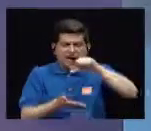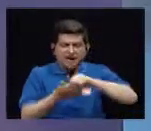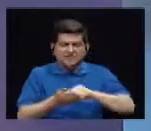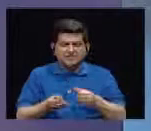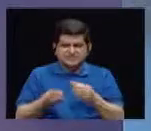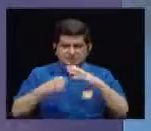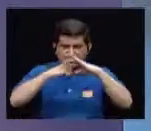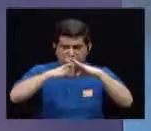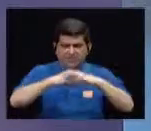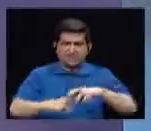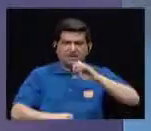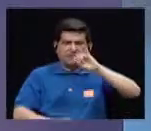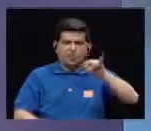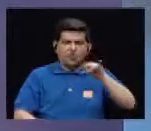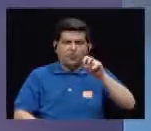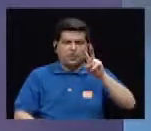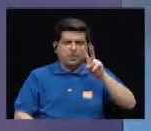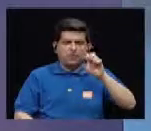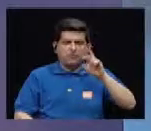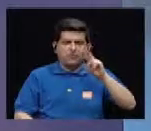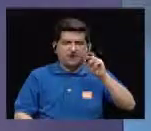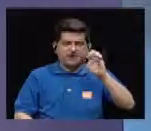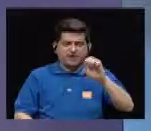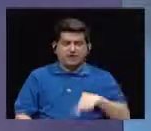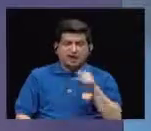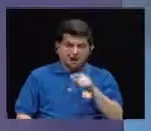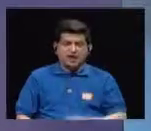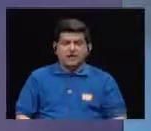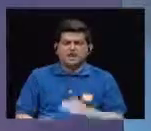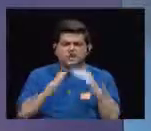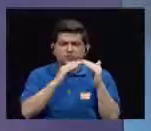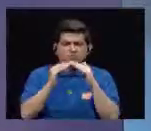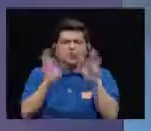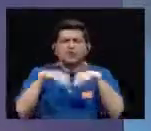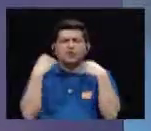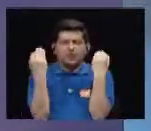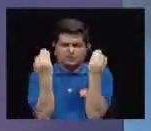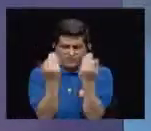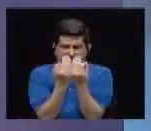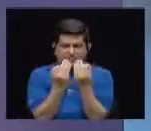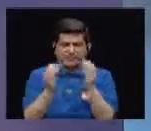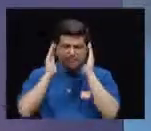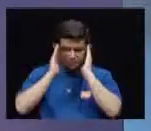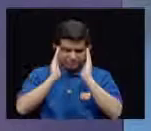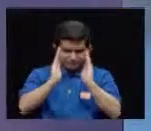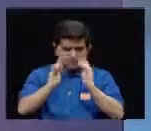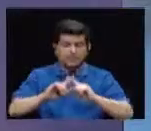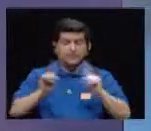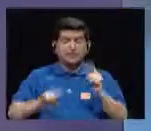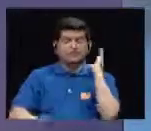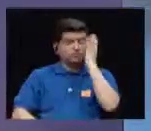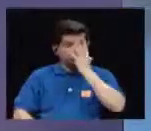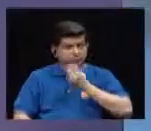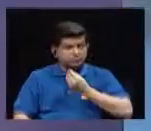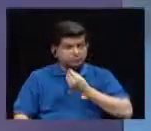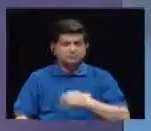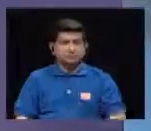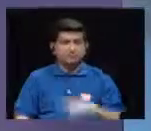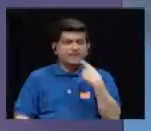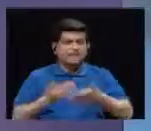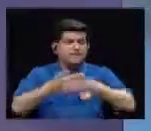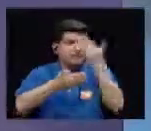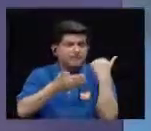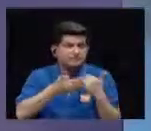Julio Verne, que es un proyecto, digamos, orientado a un público más familiar, por decirlo así. Claro. Pero lo lindo es, lo que